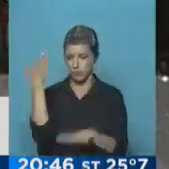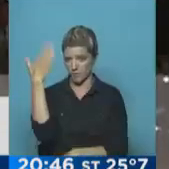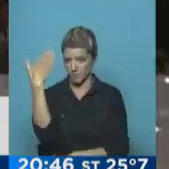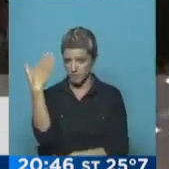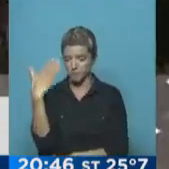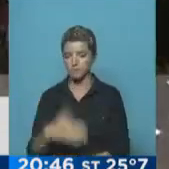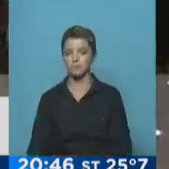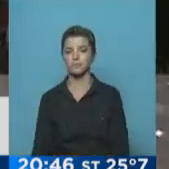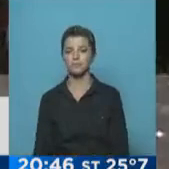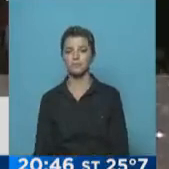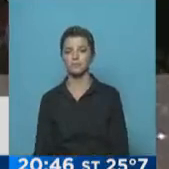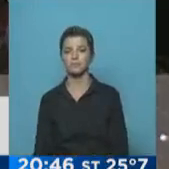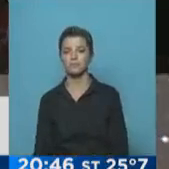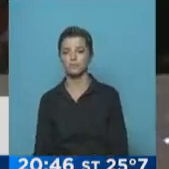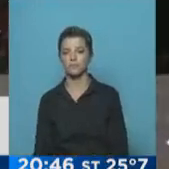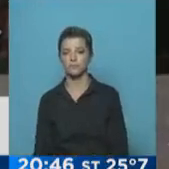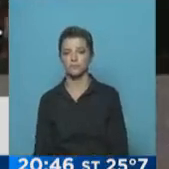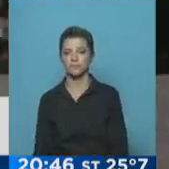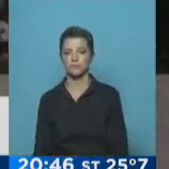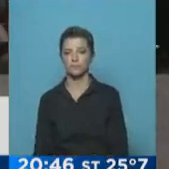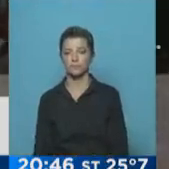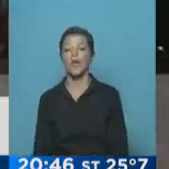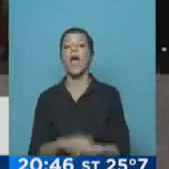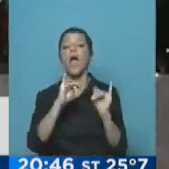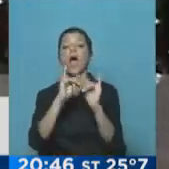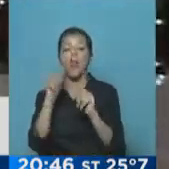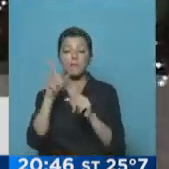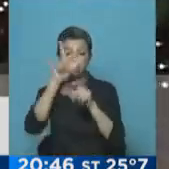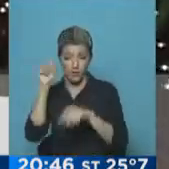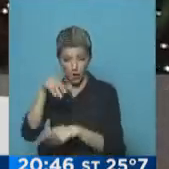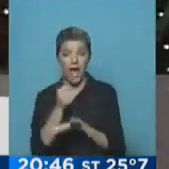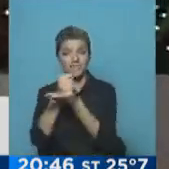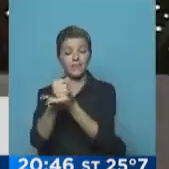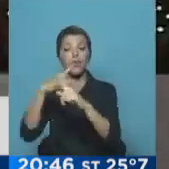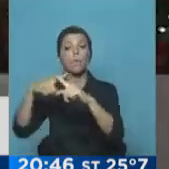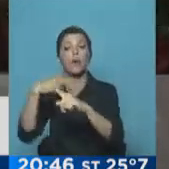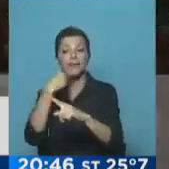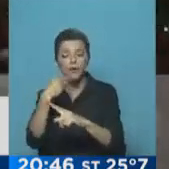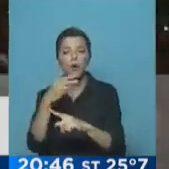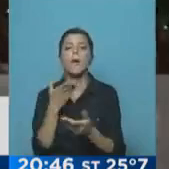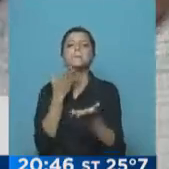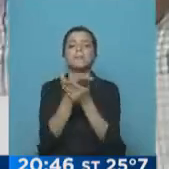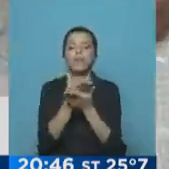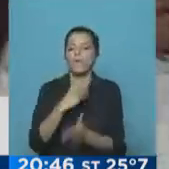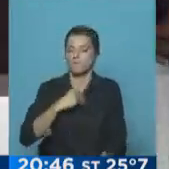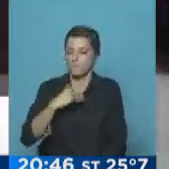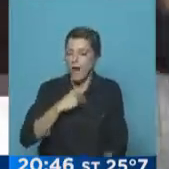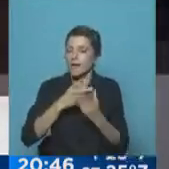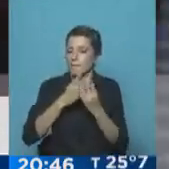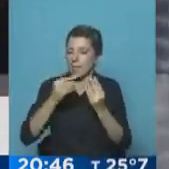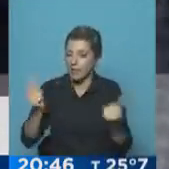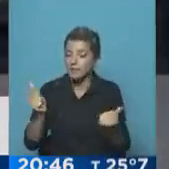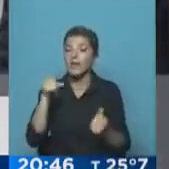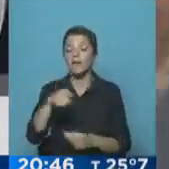a quienes cuentan con la asignación universal por hijo. Pidió tener esperanza, tener fe. Comenzó su